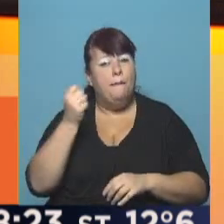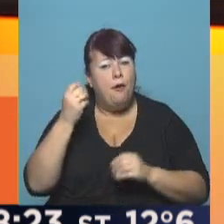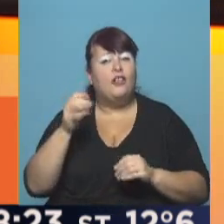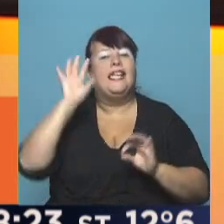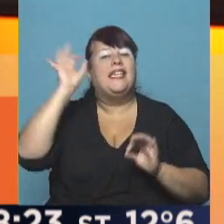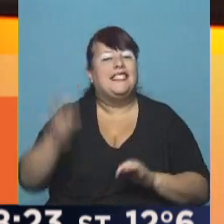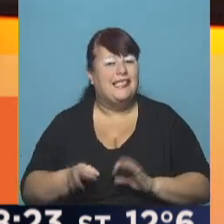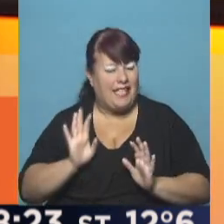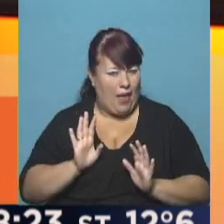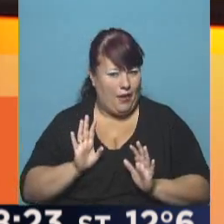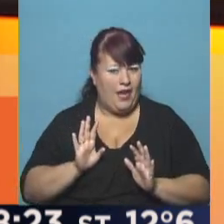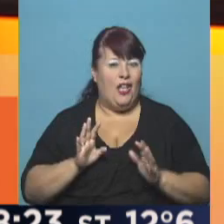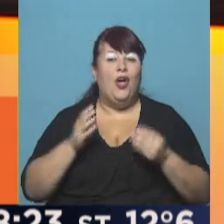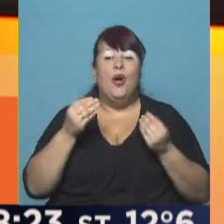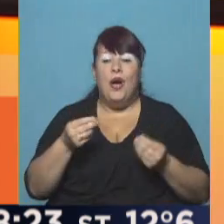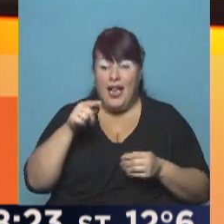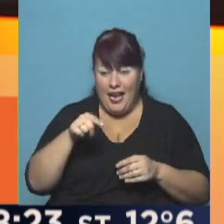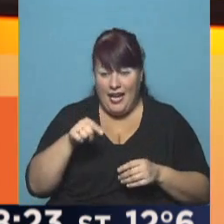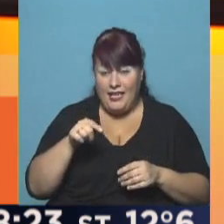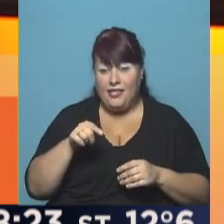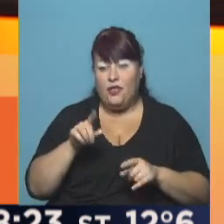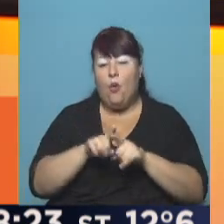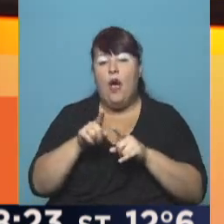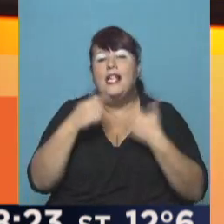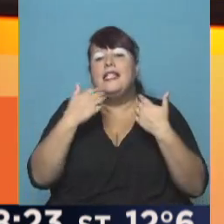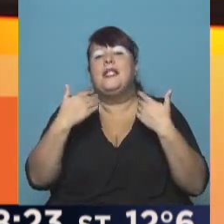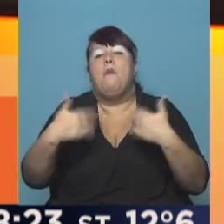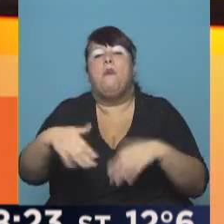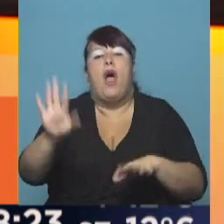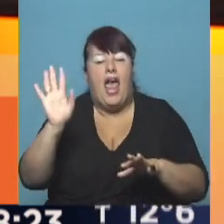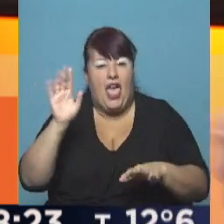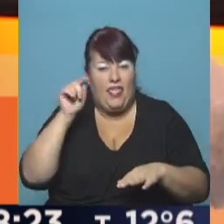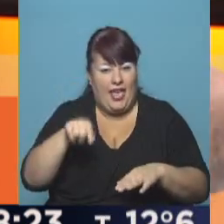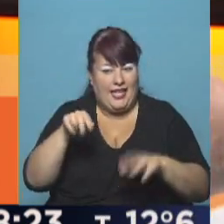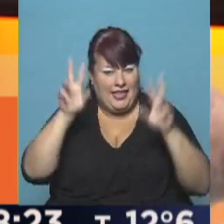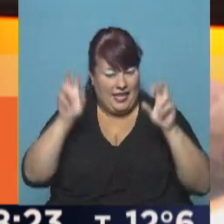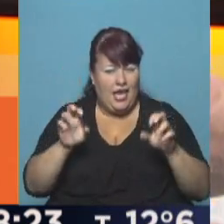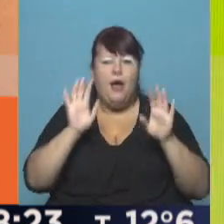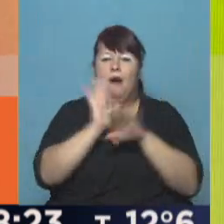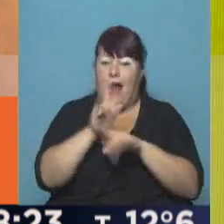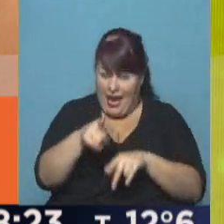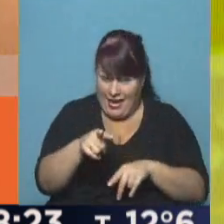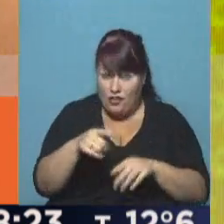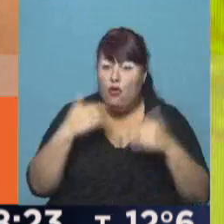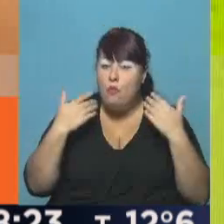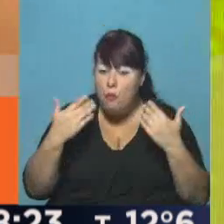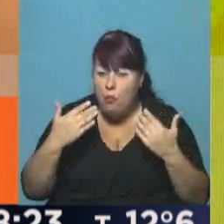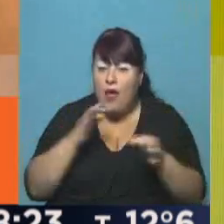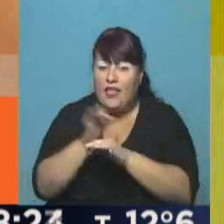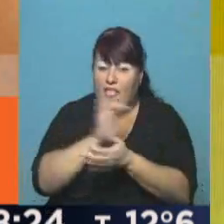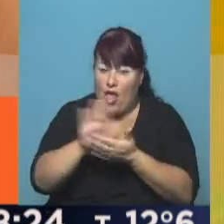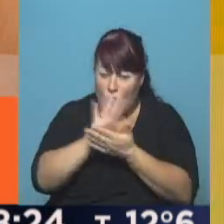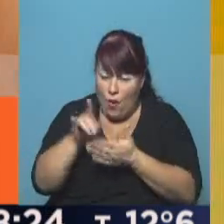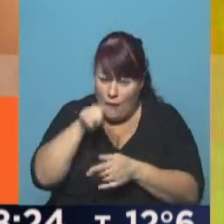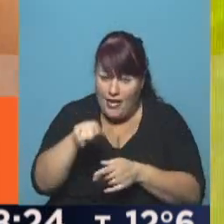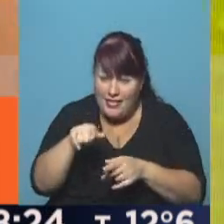importante saberlo, porque esto va en lo que se puede hacer en esta materia. O sea, eso, se los puede reeducar en